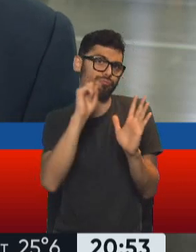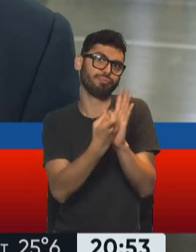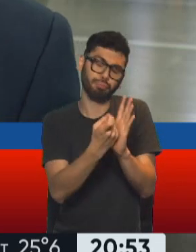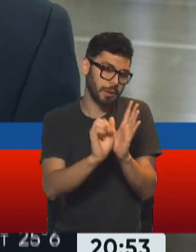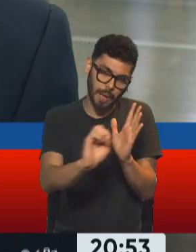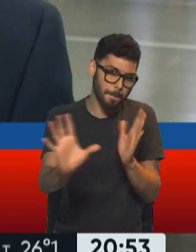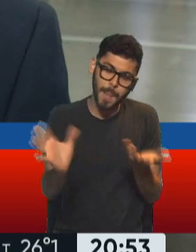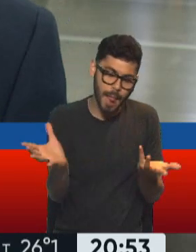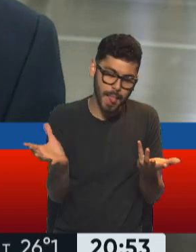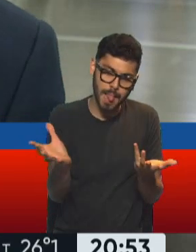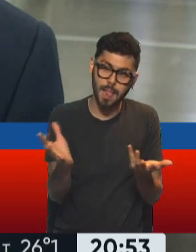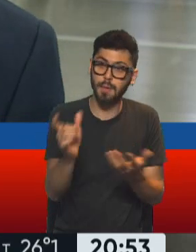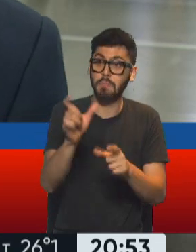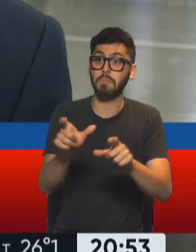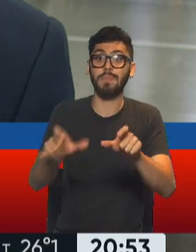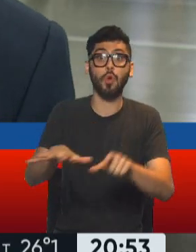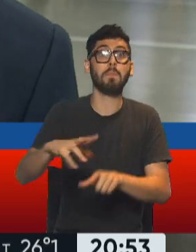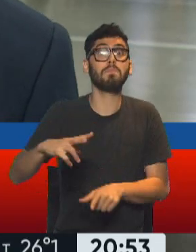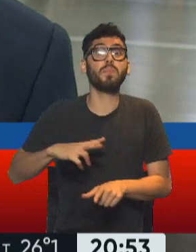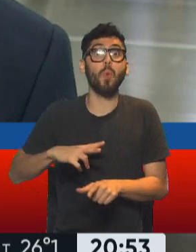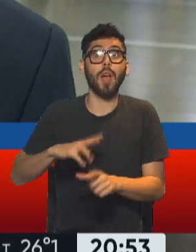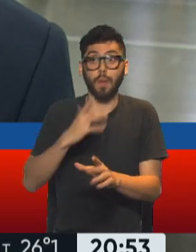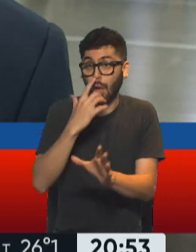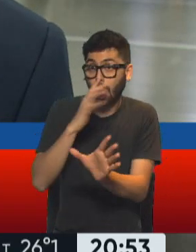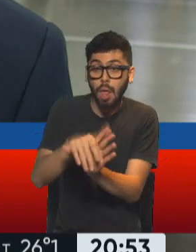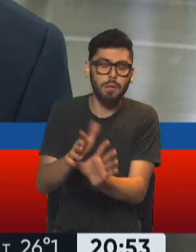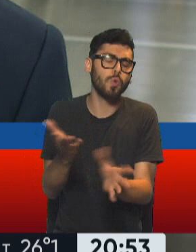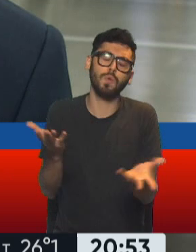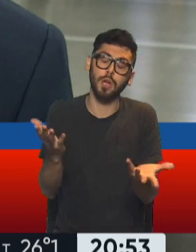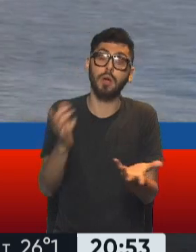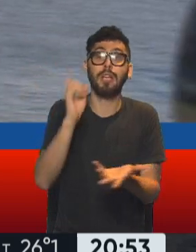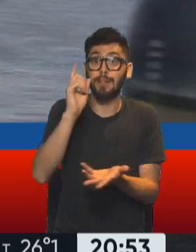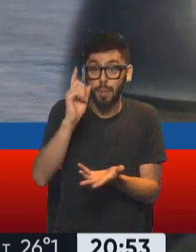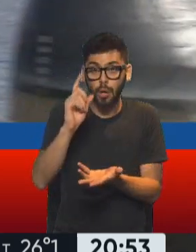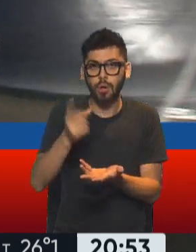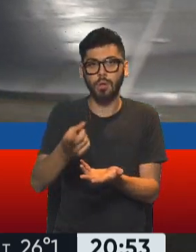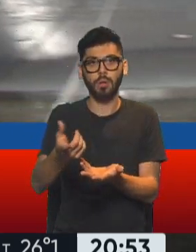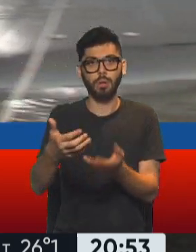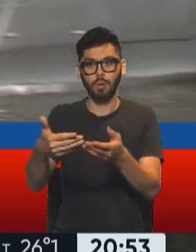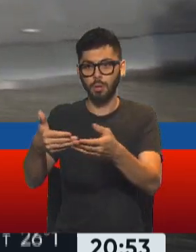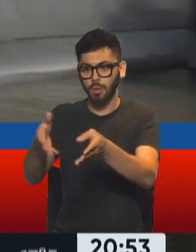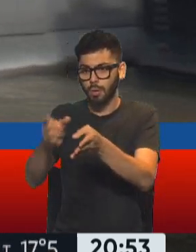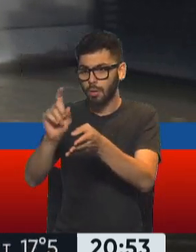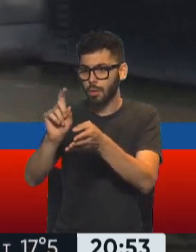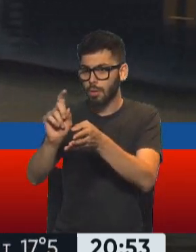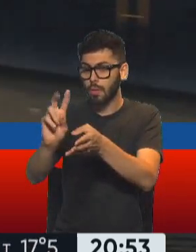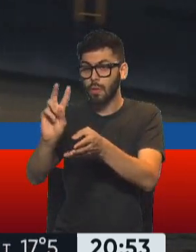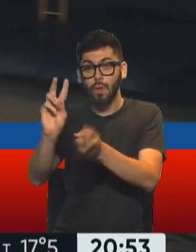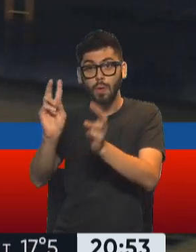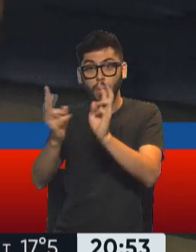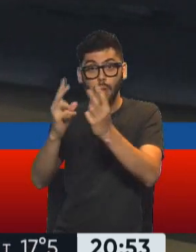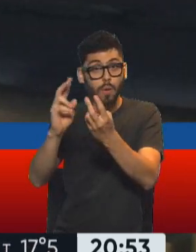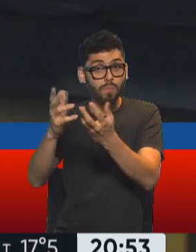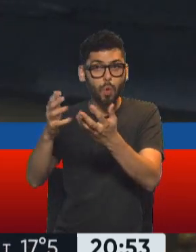la privacidad de las personas pero invadir la privacidad de las personas de submarinistas que estaban enterrados a